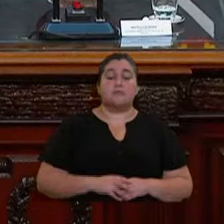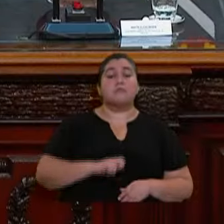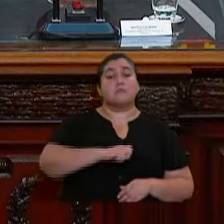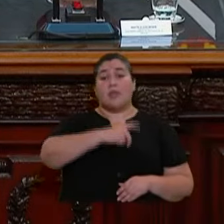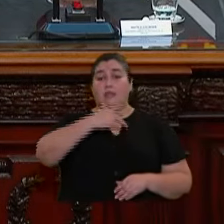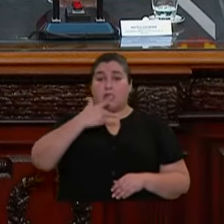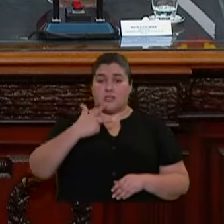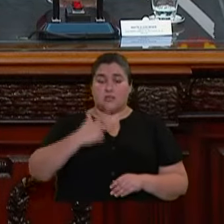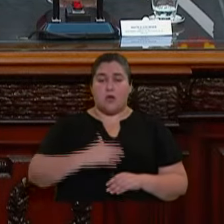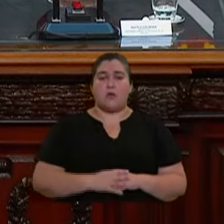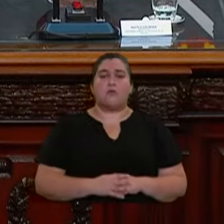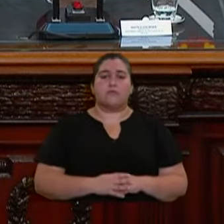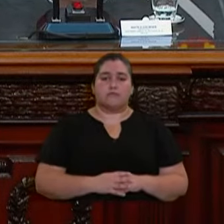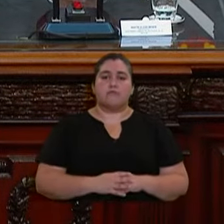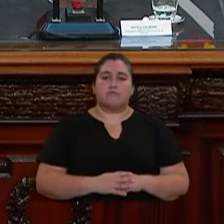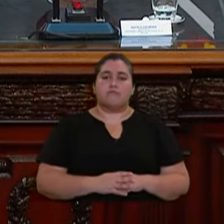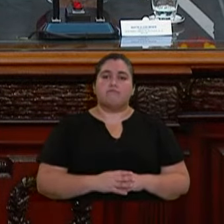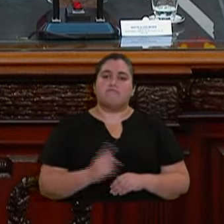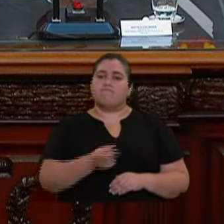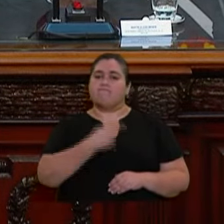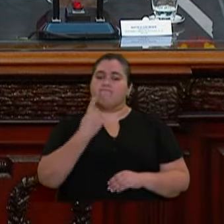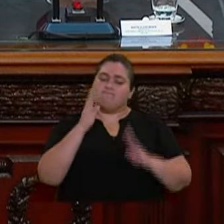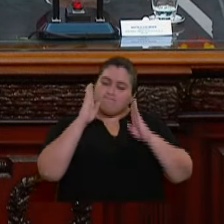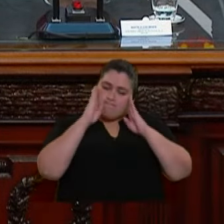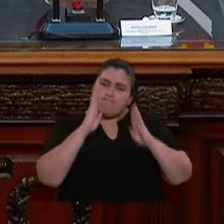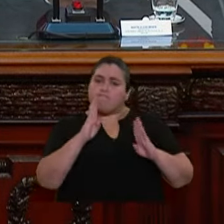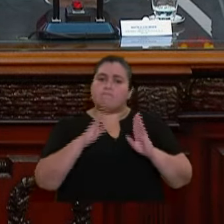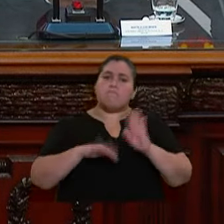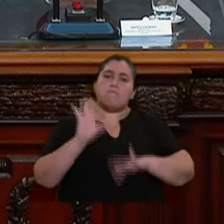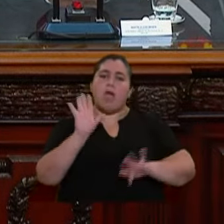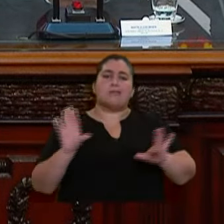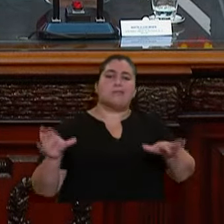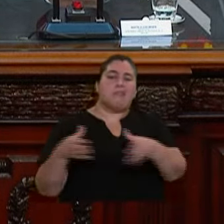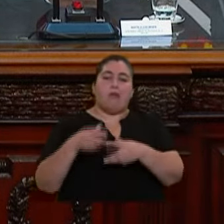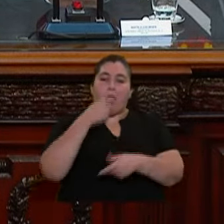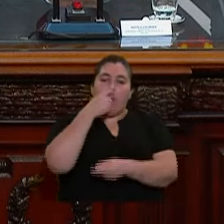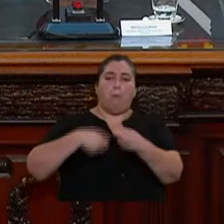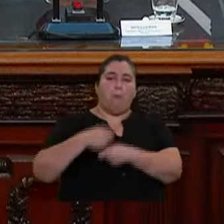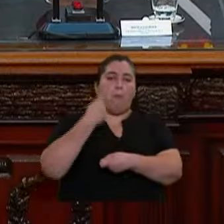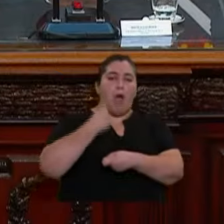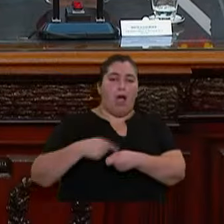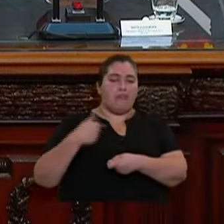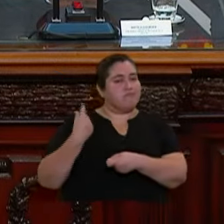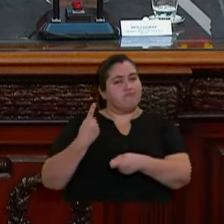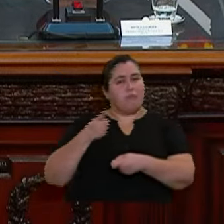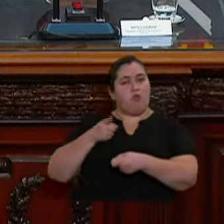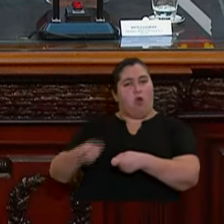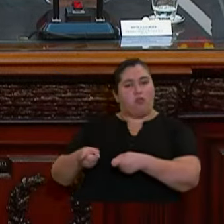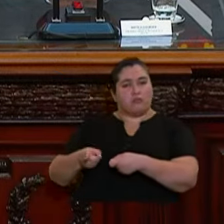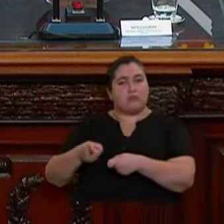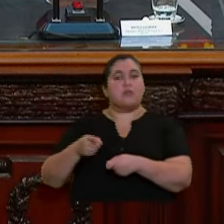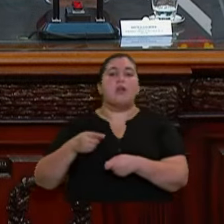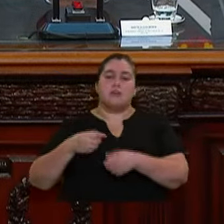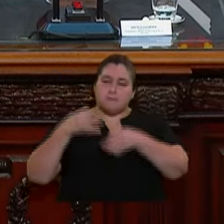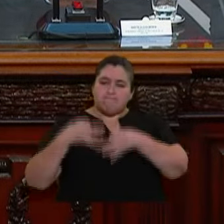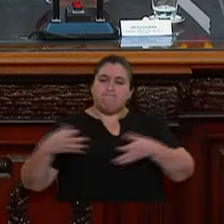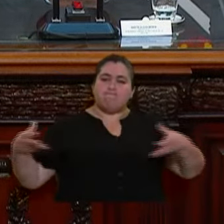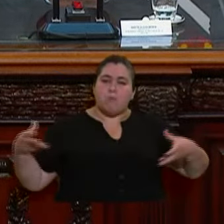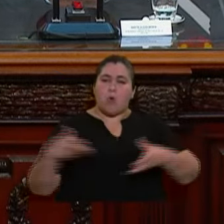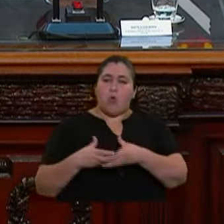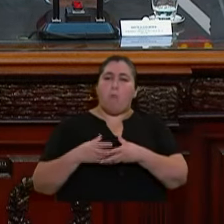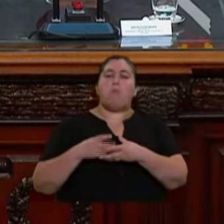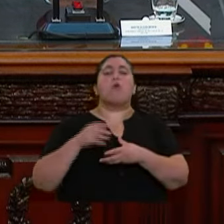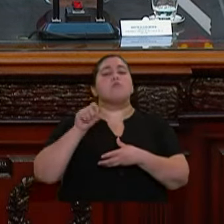Tercero, somos inclementes en el combate contra el crimen organizado. Por eso, a través del operativo Bandera,